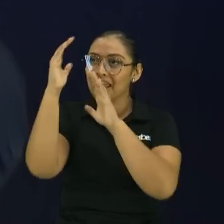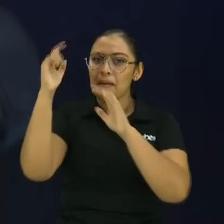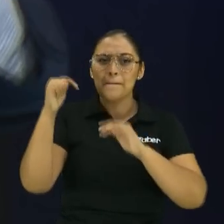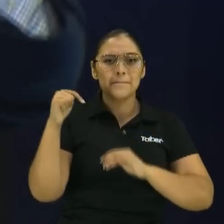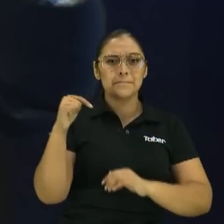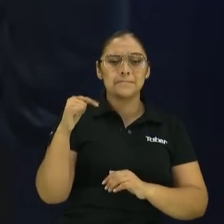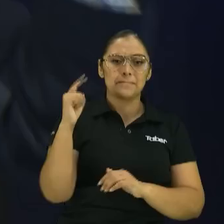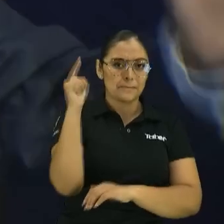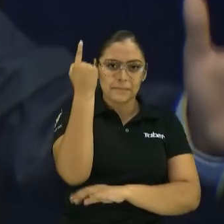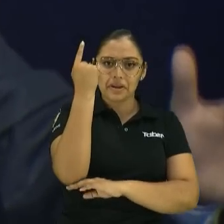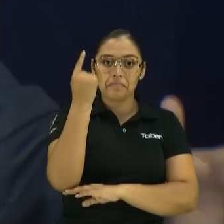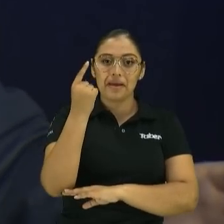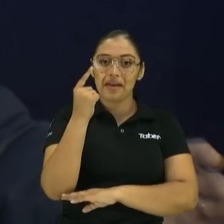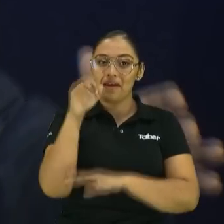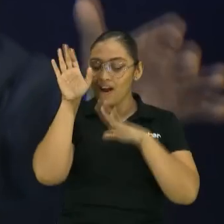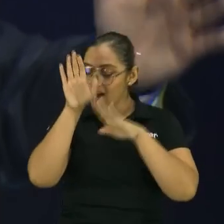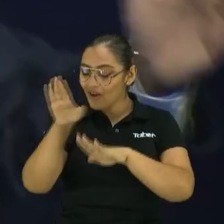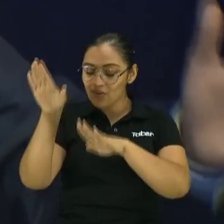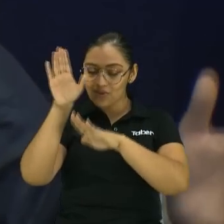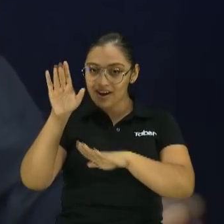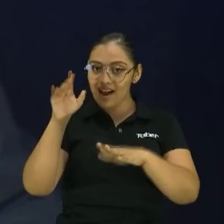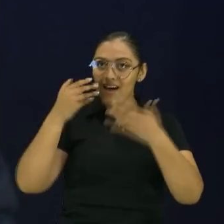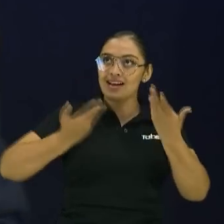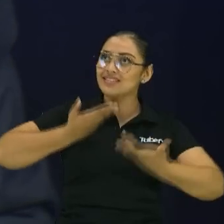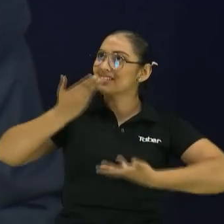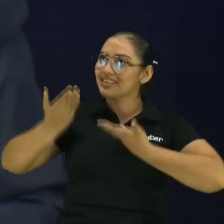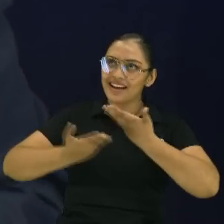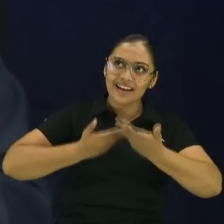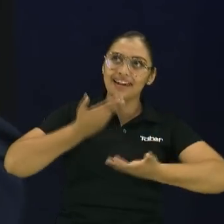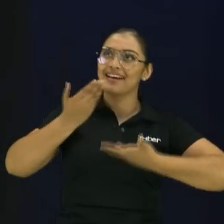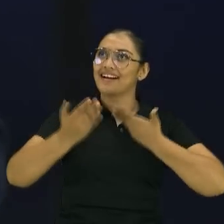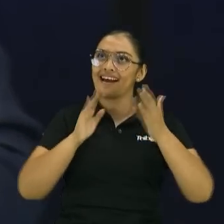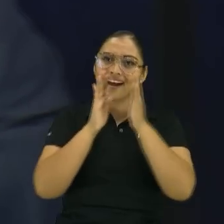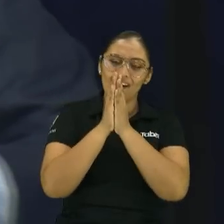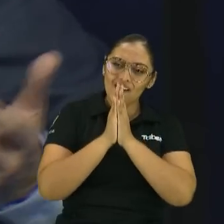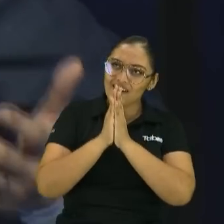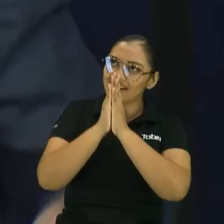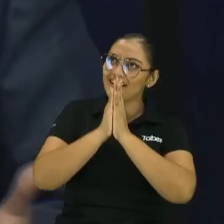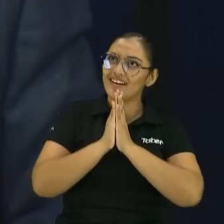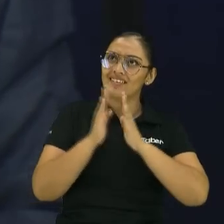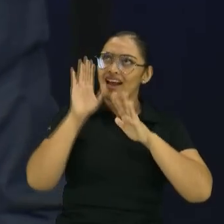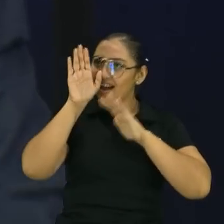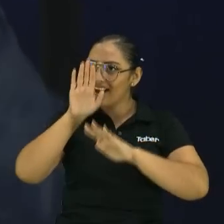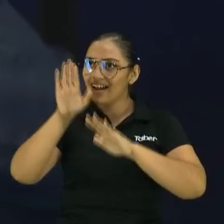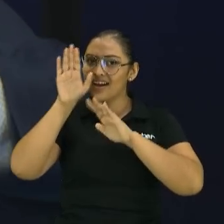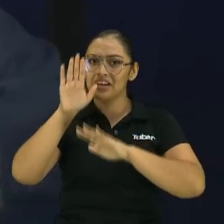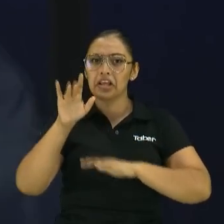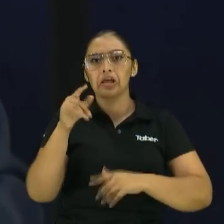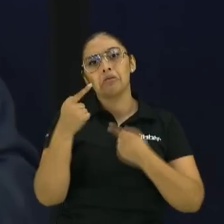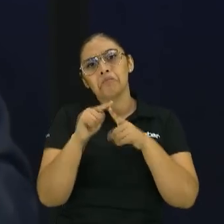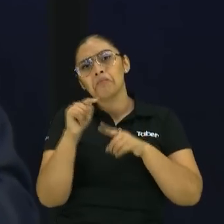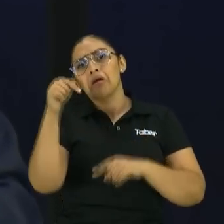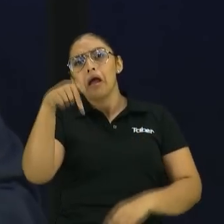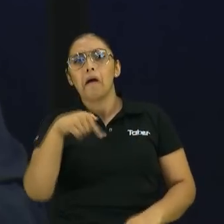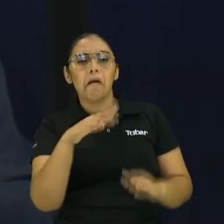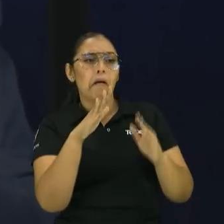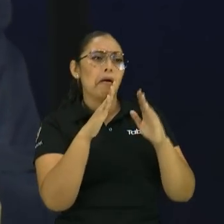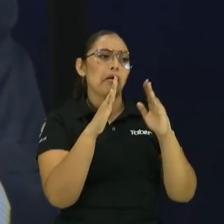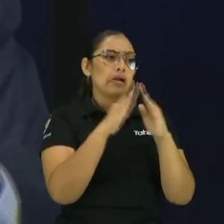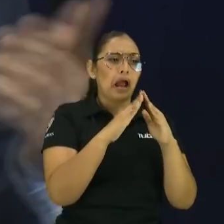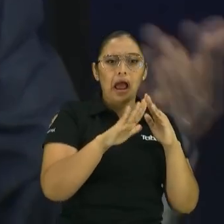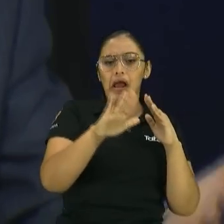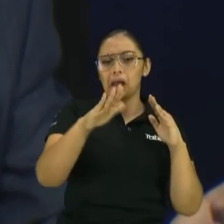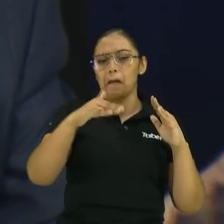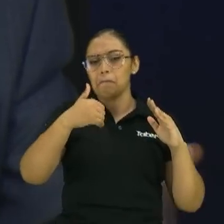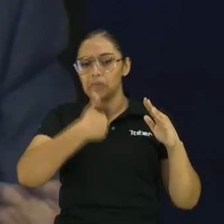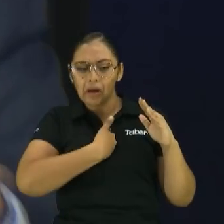al Señor adorábamos al Señor orábamos al señor y ahora que ya tienes tu casa propia que tienes tu auto propio Ahora que tienes